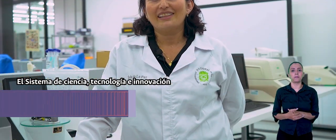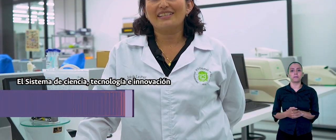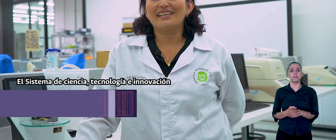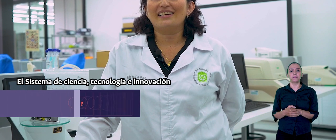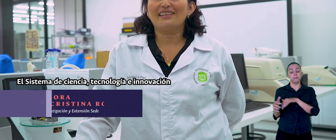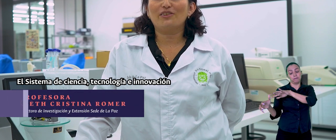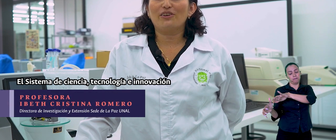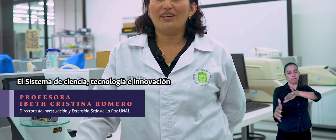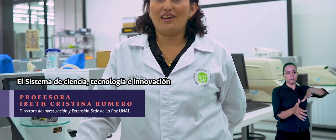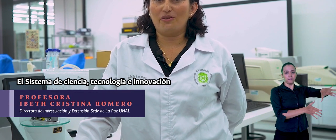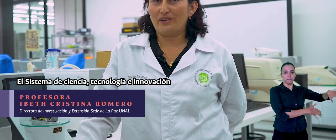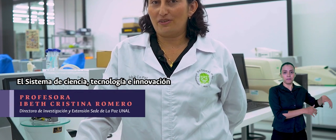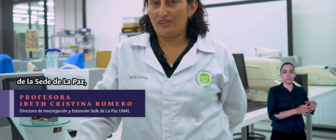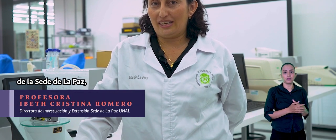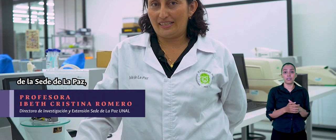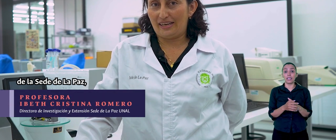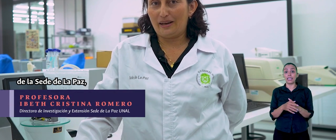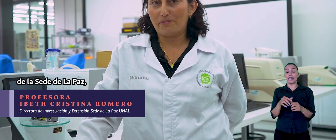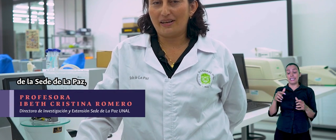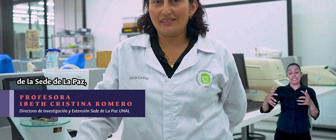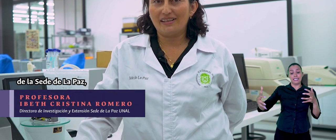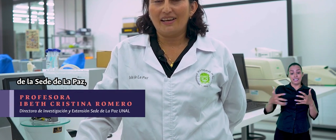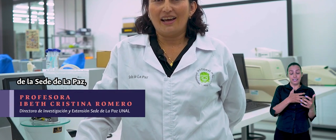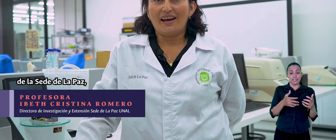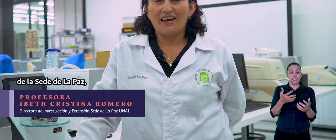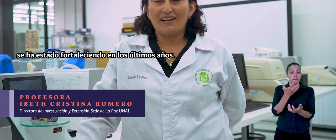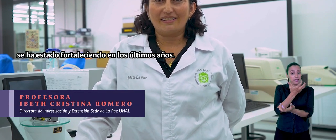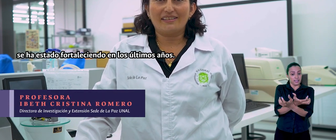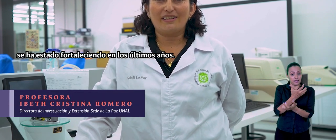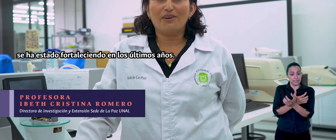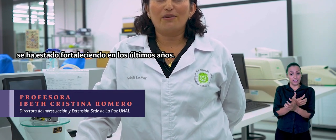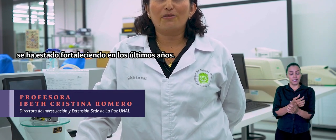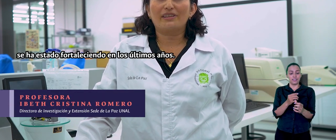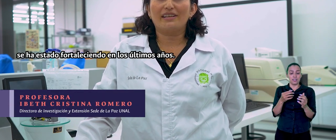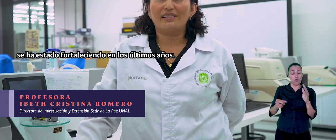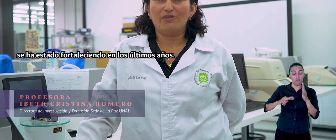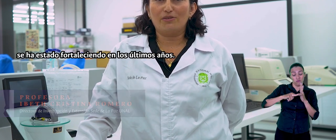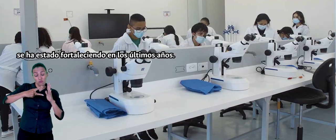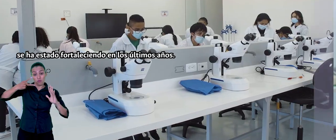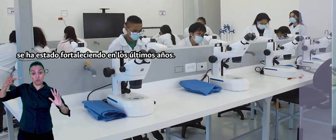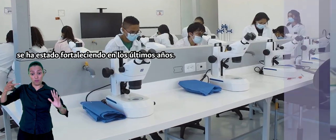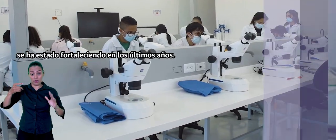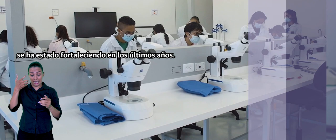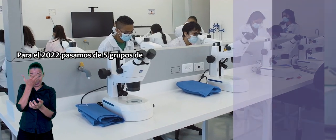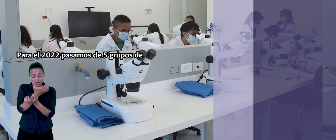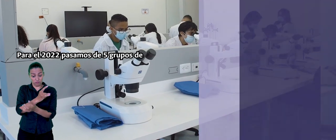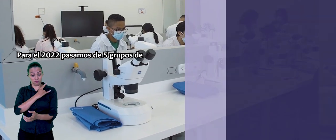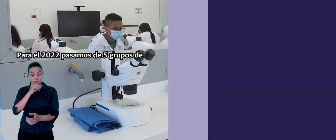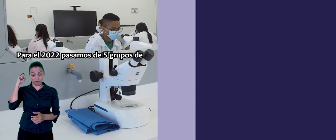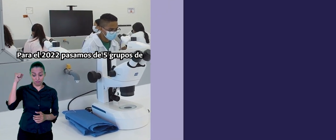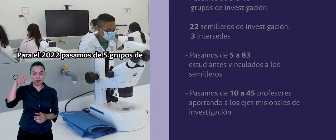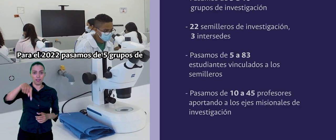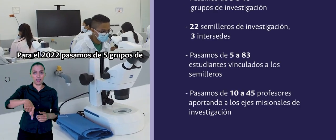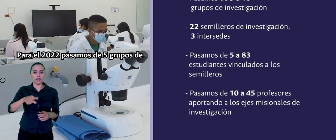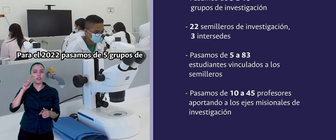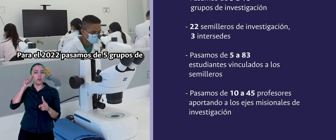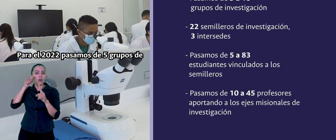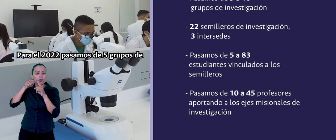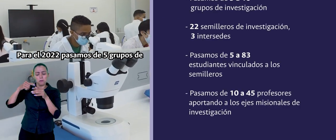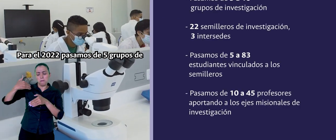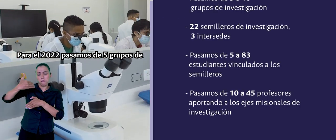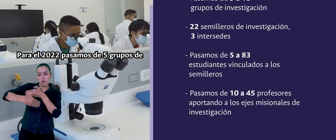de ciencia, tecnología e innovación de la sede de La Paz se ha estado fortaleciendo en los últimos años. Para el 2022